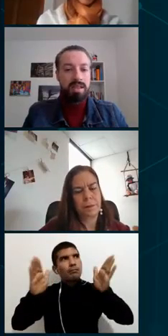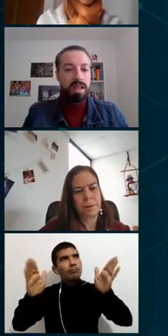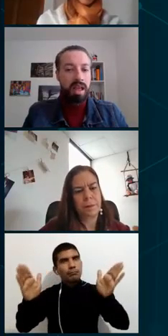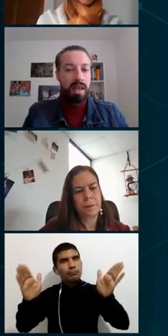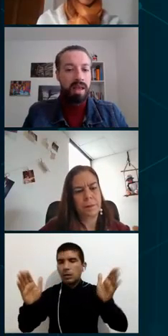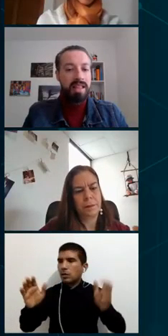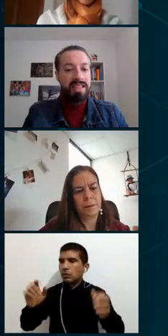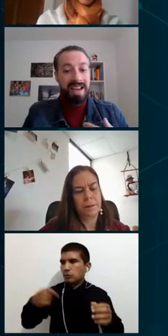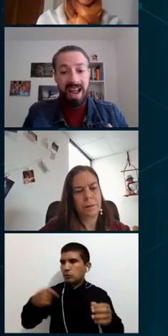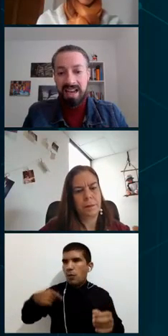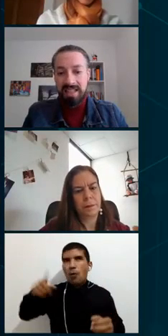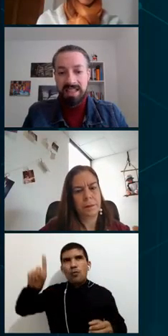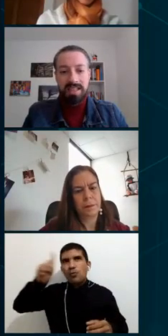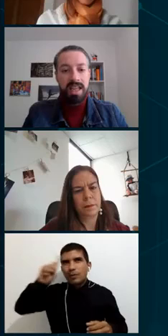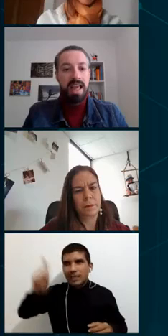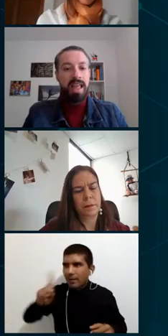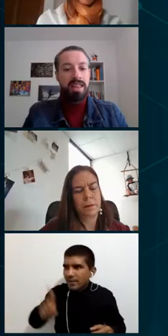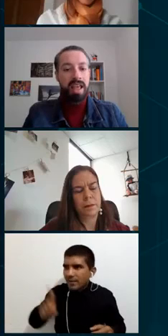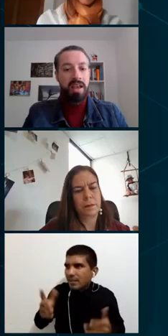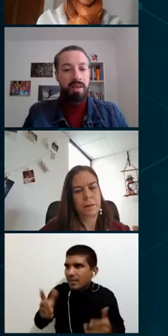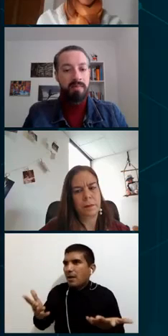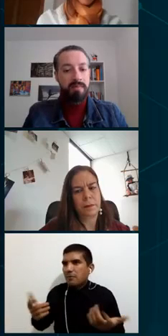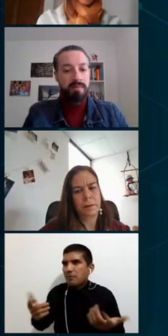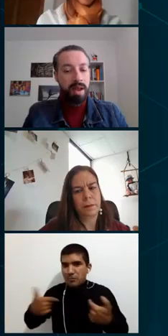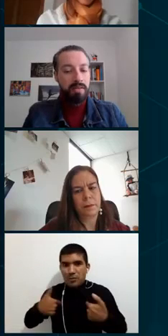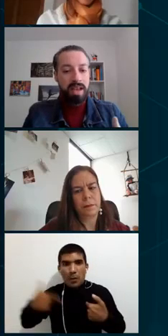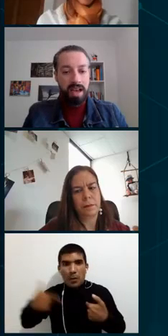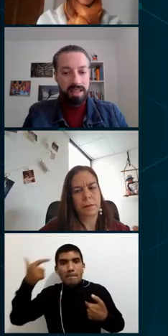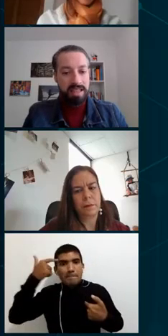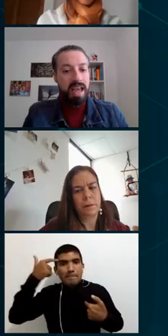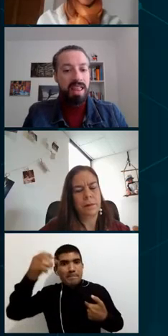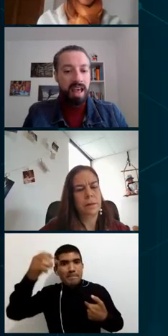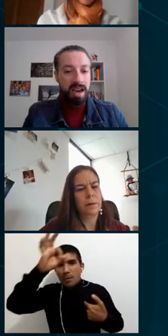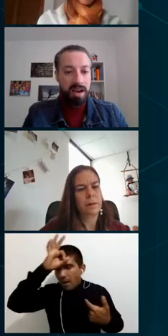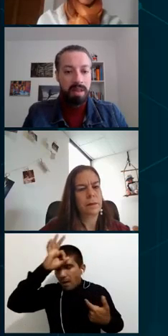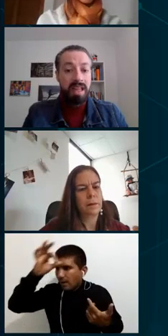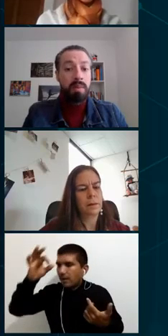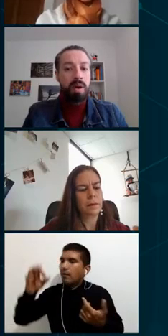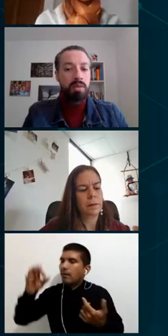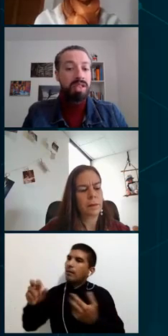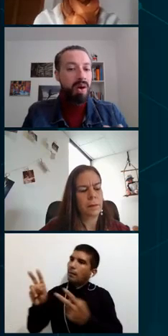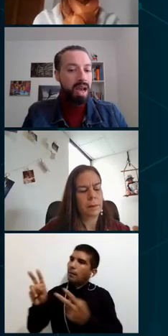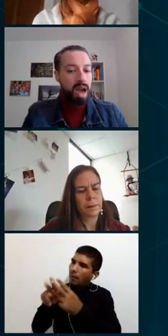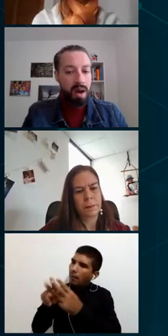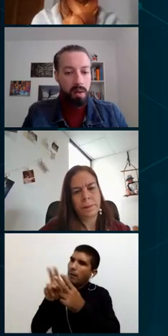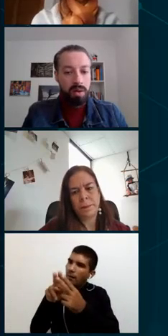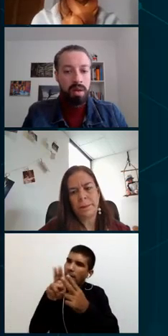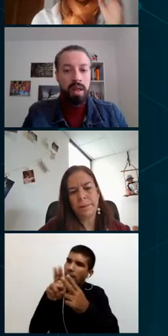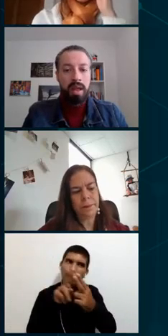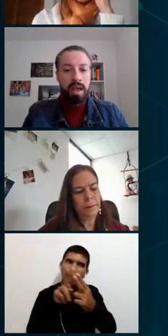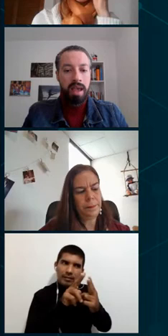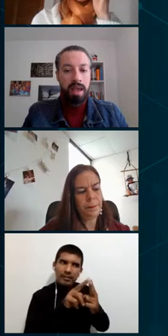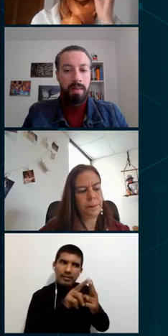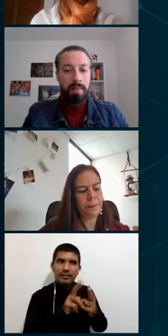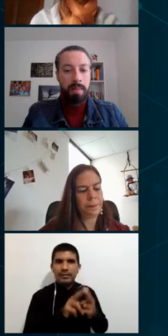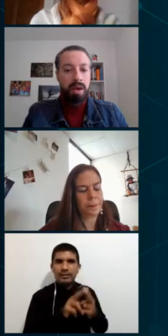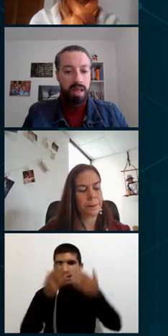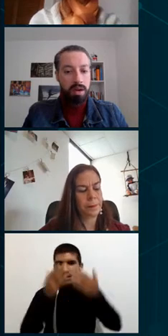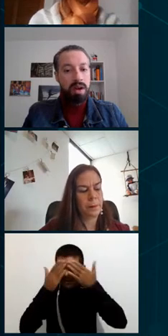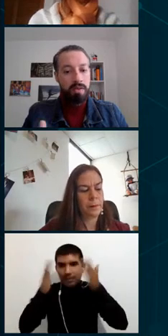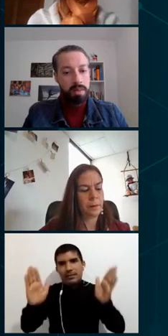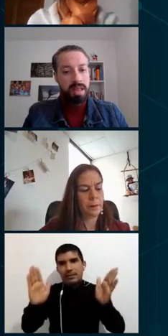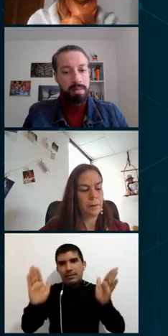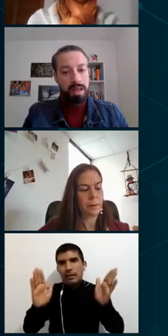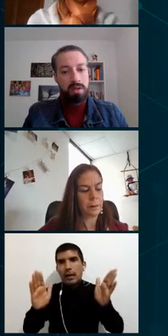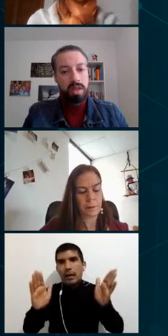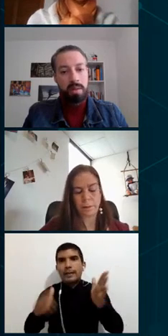racional, de ese análisis, de verificar si esa idea realmente la podemos llevar a cabo, porque